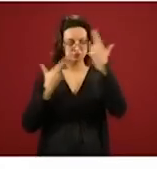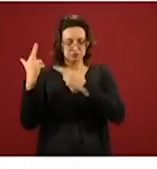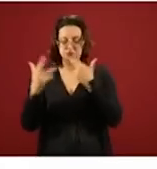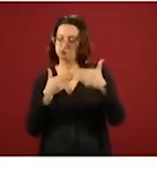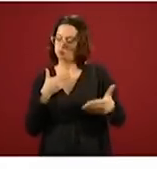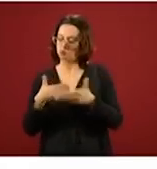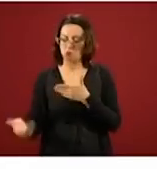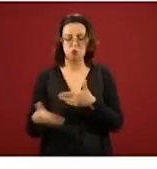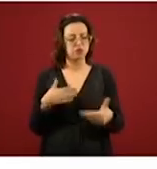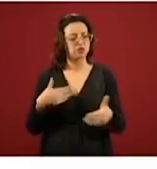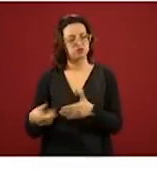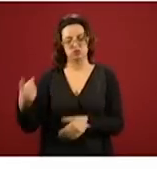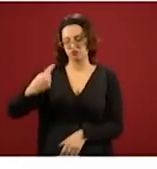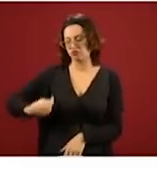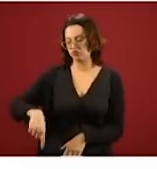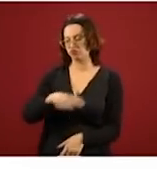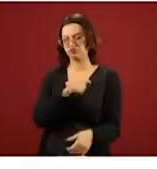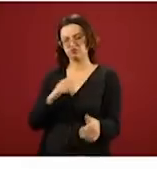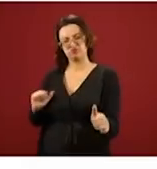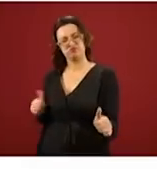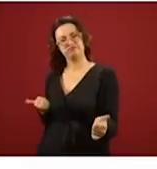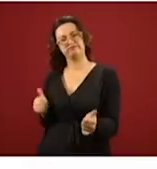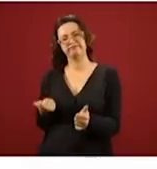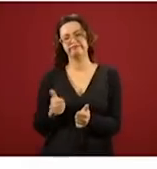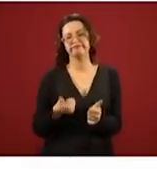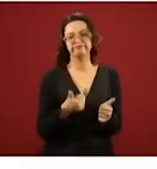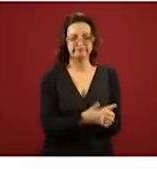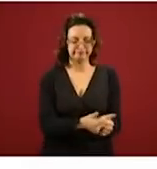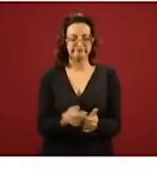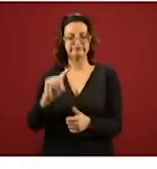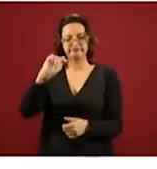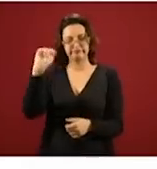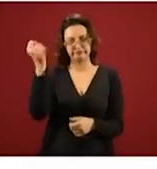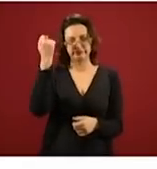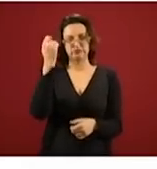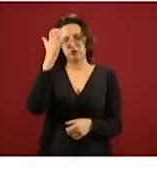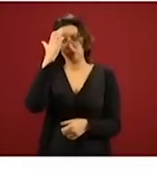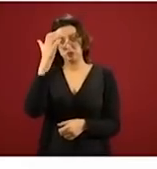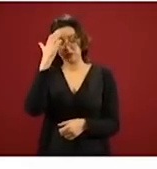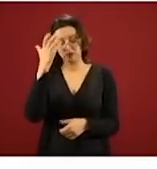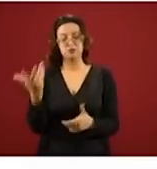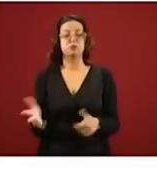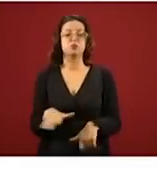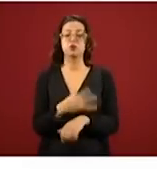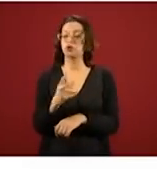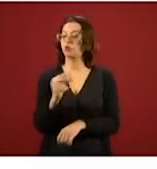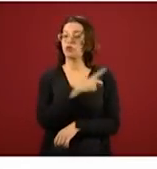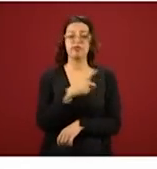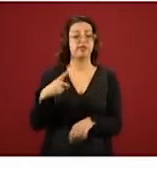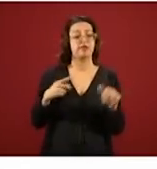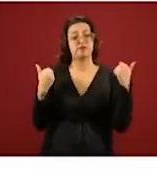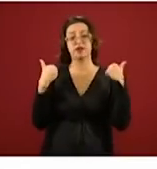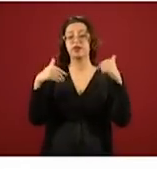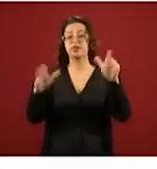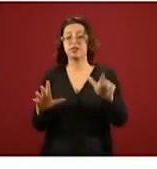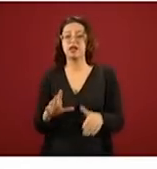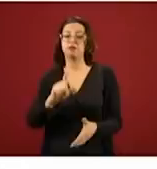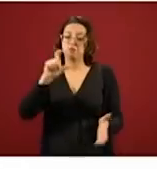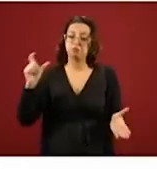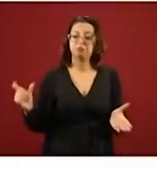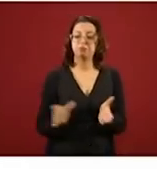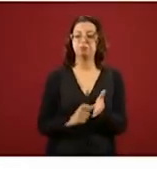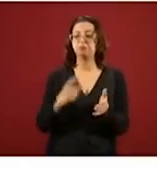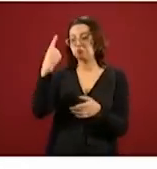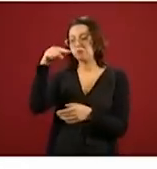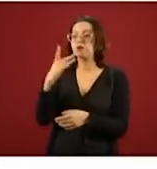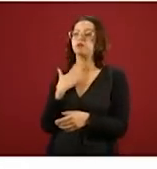de la moda en en cuestión de tecnología que no debiera de existir que son estos estos rastrillos